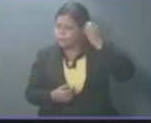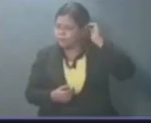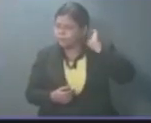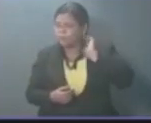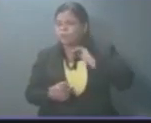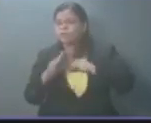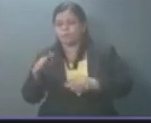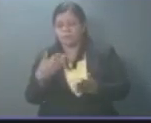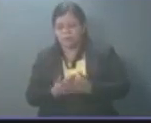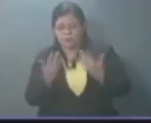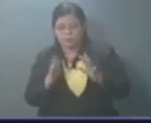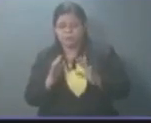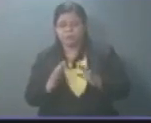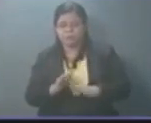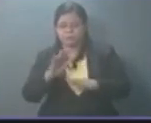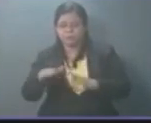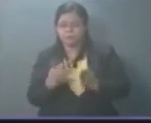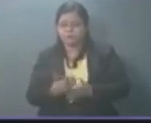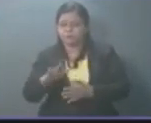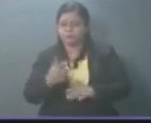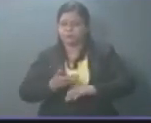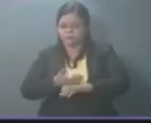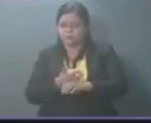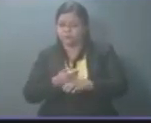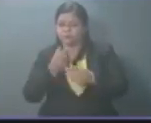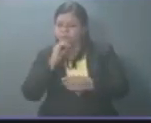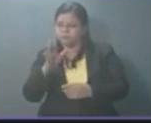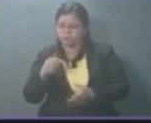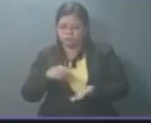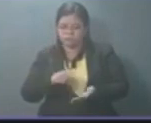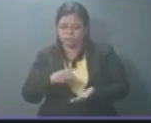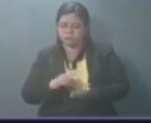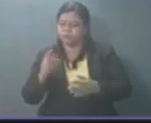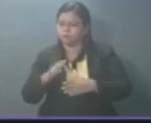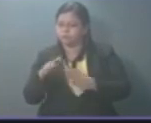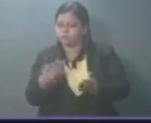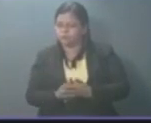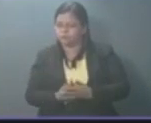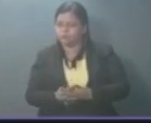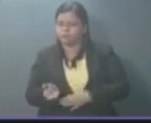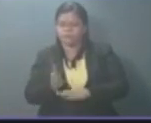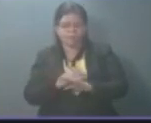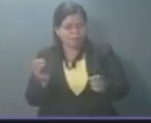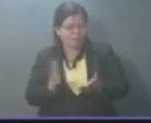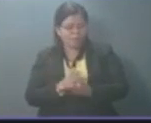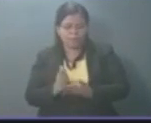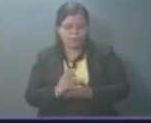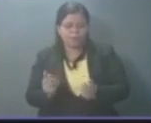identificar aquellas unidades del transporte público que estaban cobrando subsidio y que no estaban circulando.